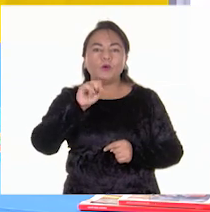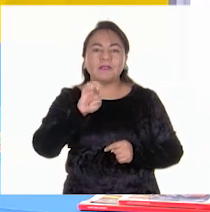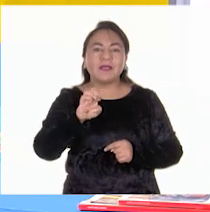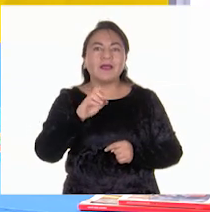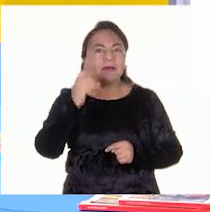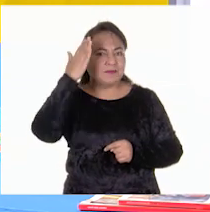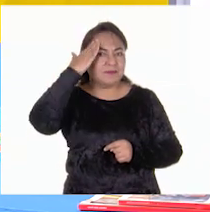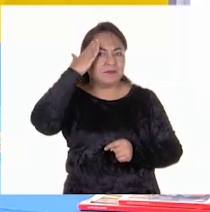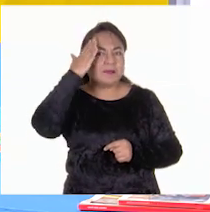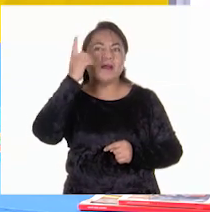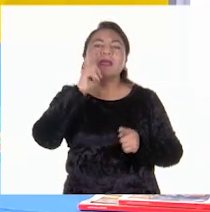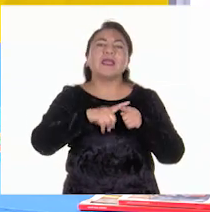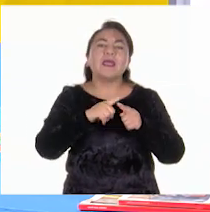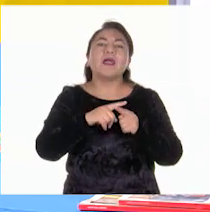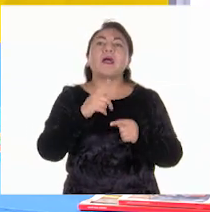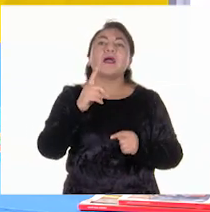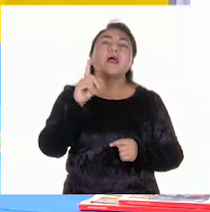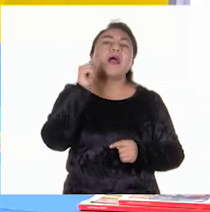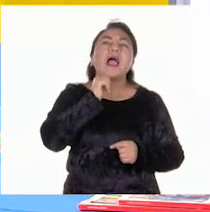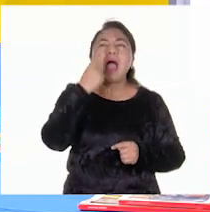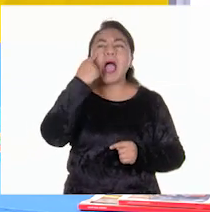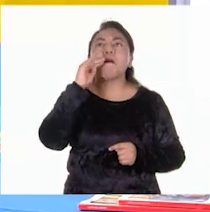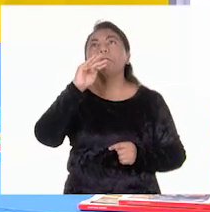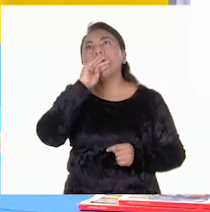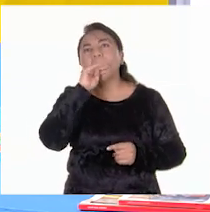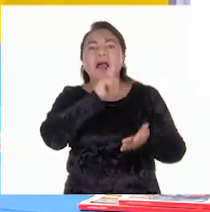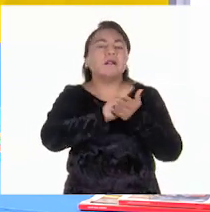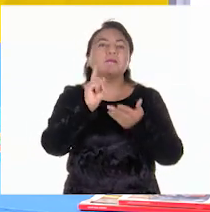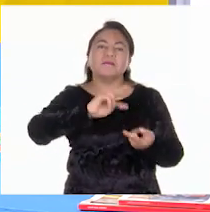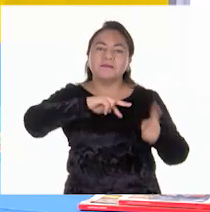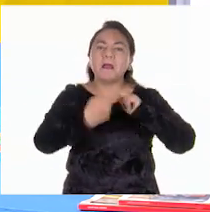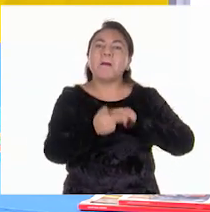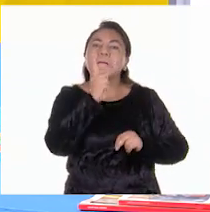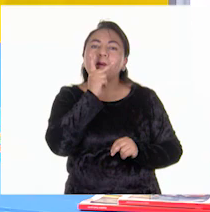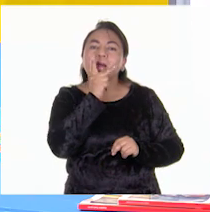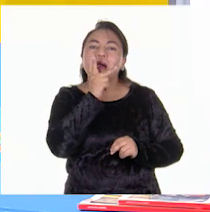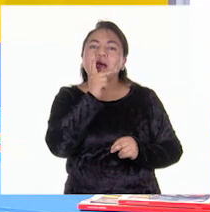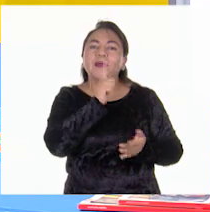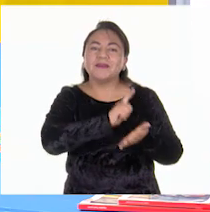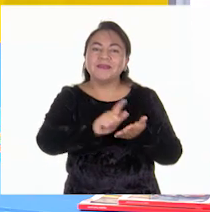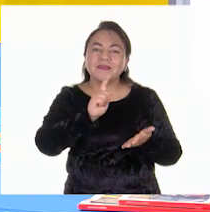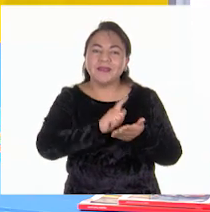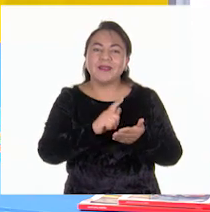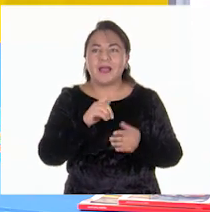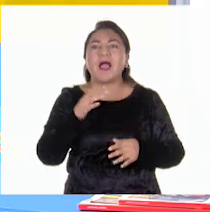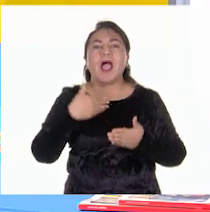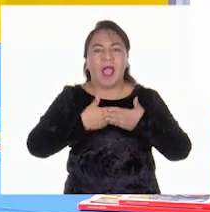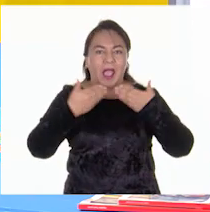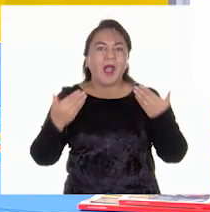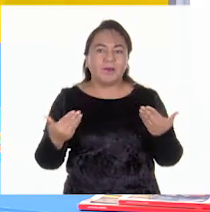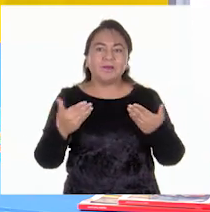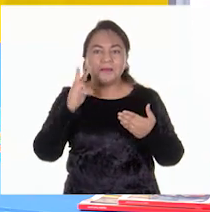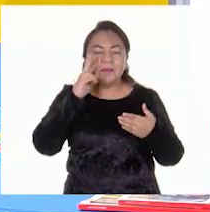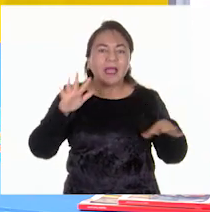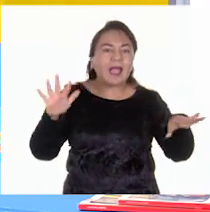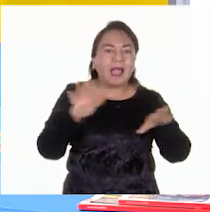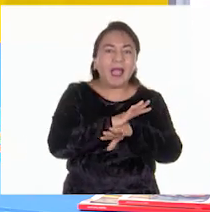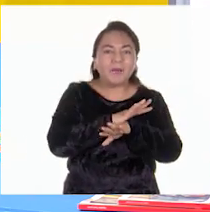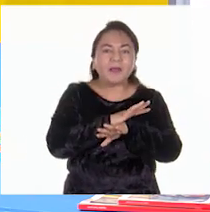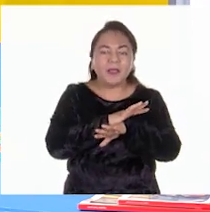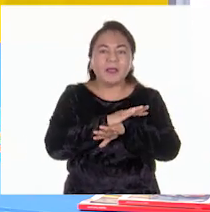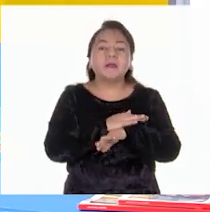esté dirigido a los amos de casa y no a las amas de casa, lo cual, como platicamos cuando analizamos el cuento, cambia el